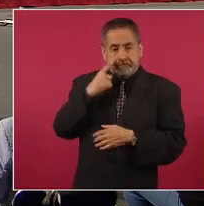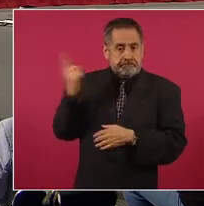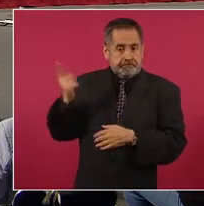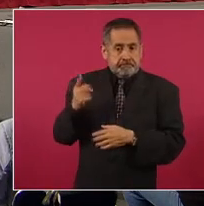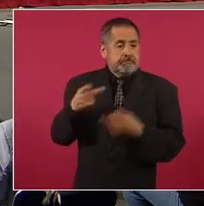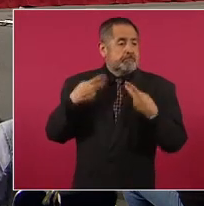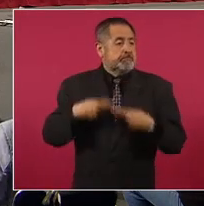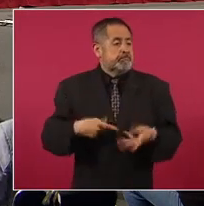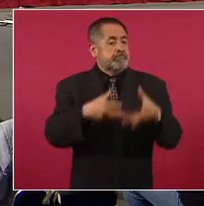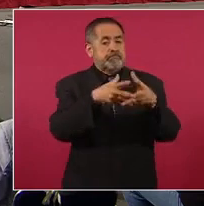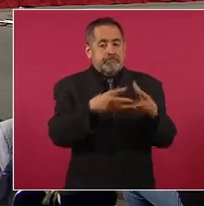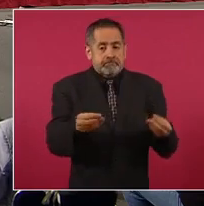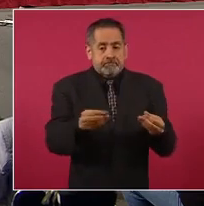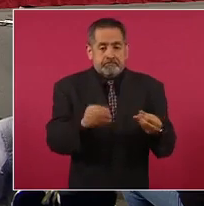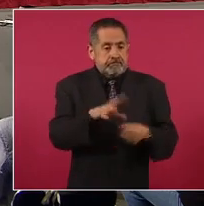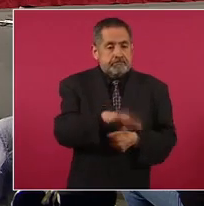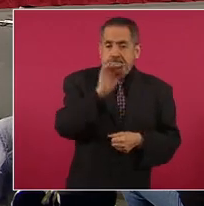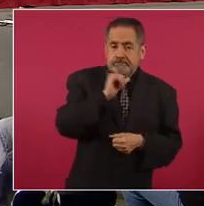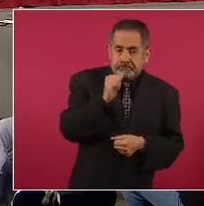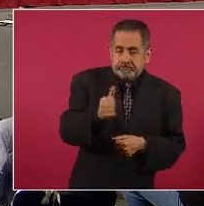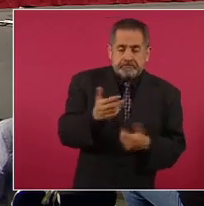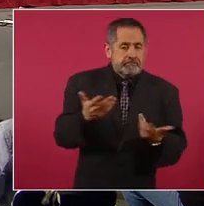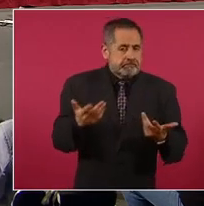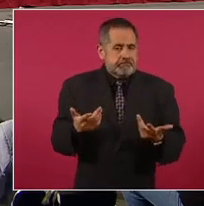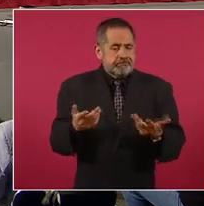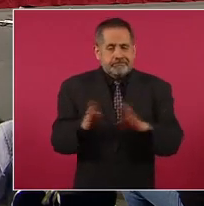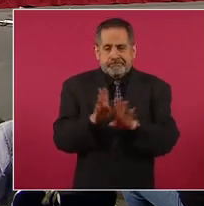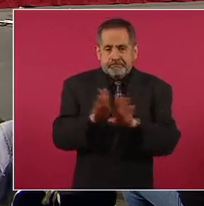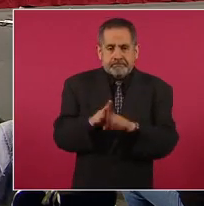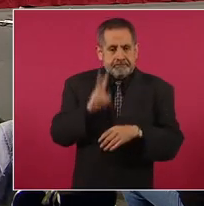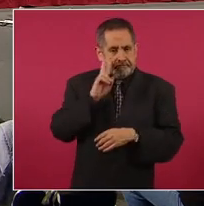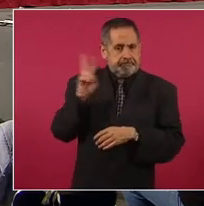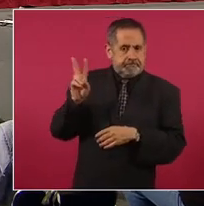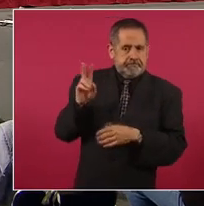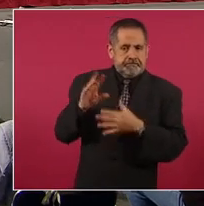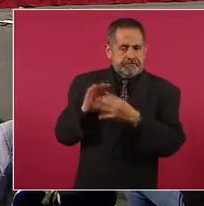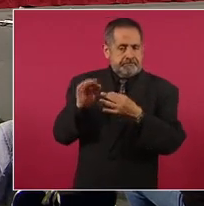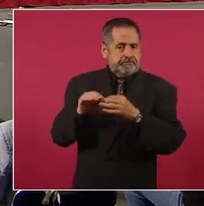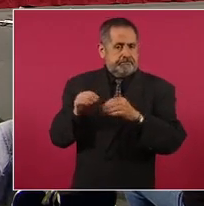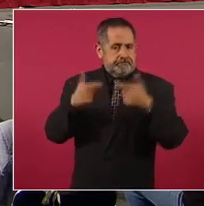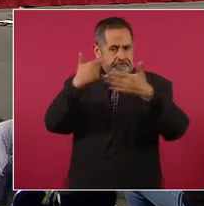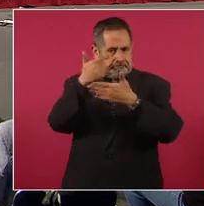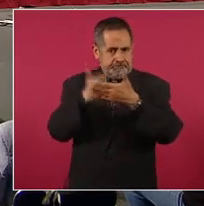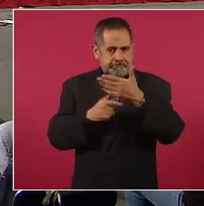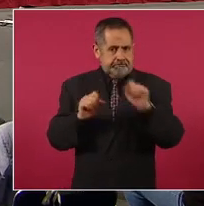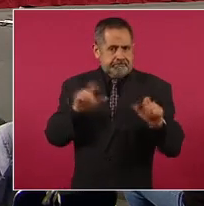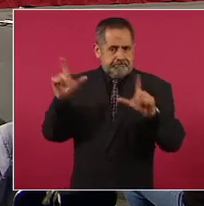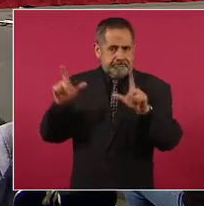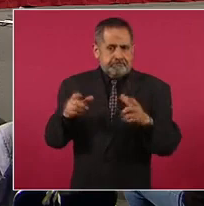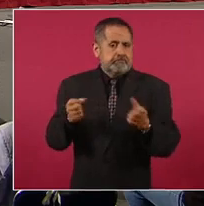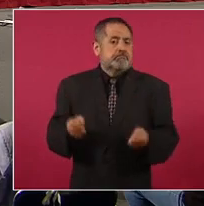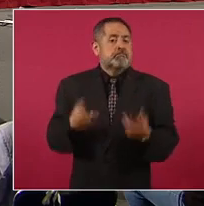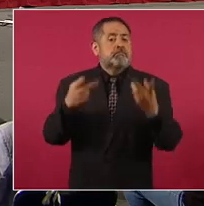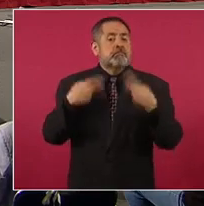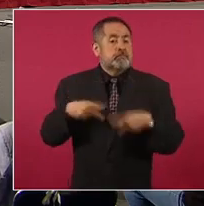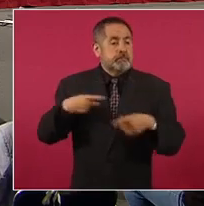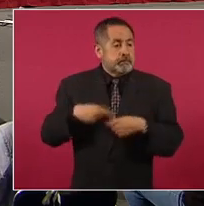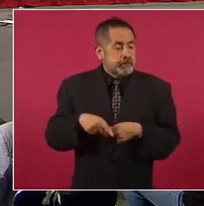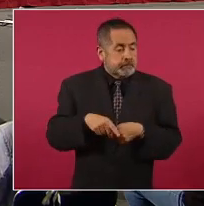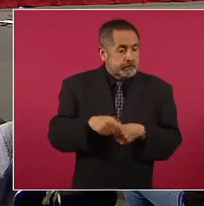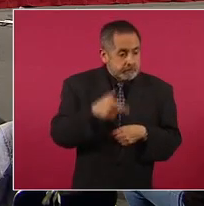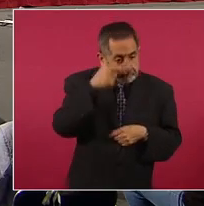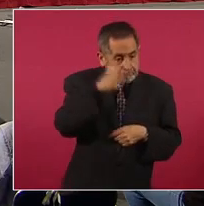personas desaparecidas y no localizadas, en donde podemos ver cómo, si bien el número de personas